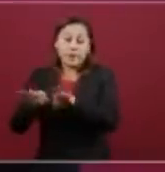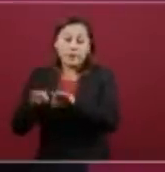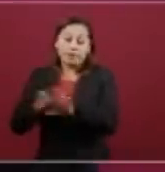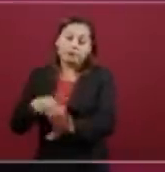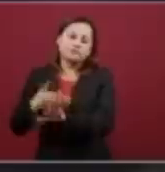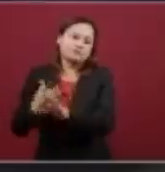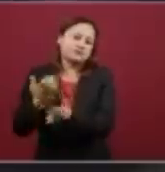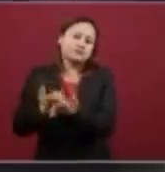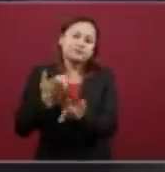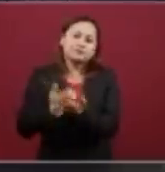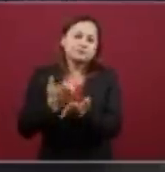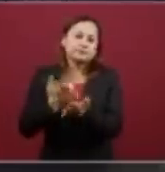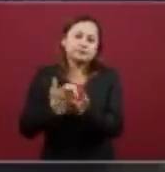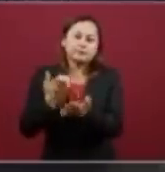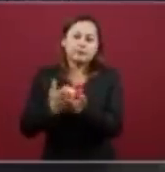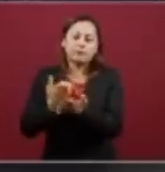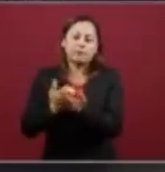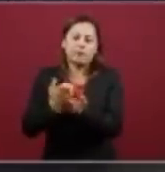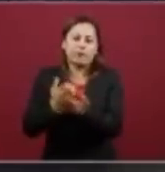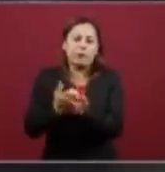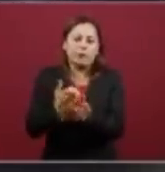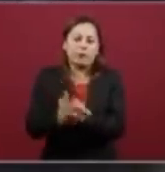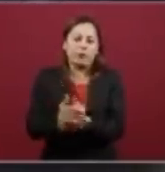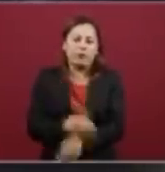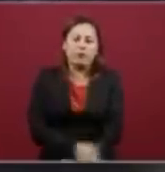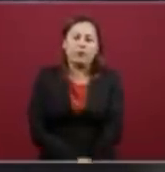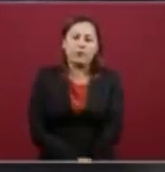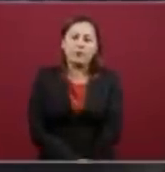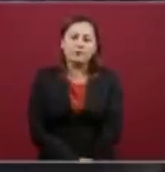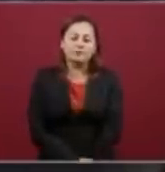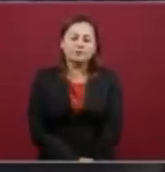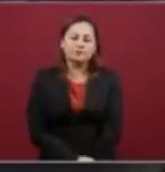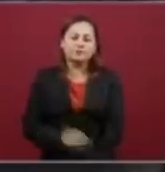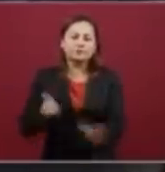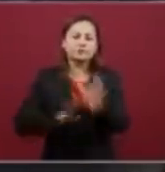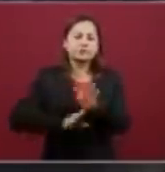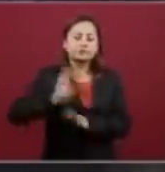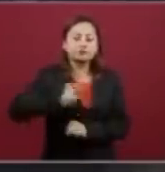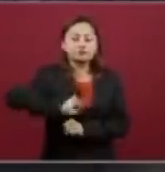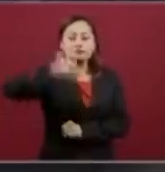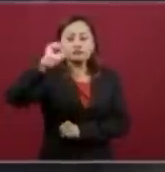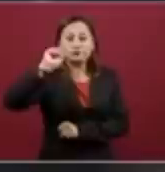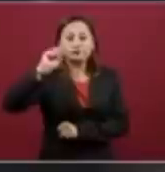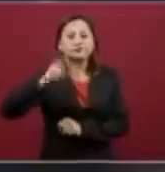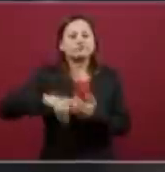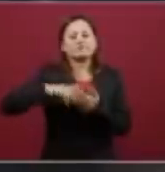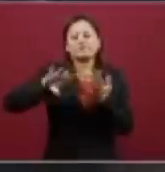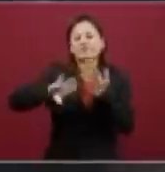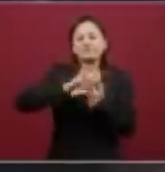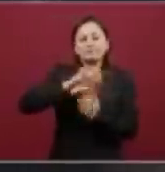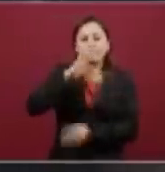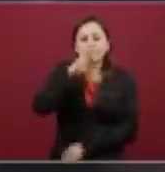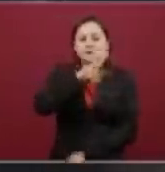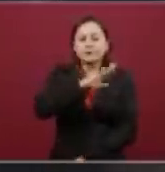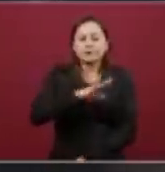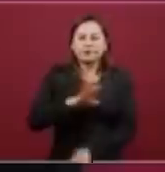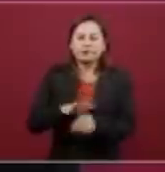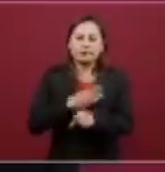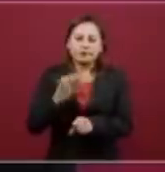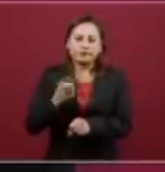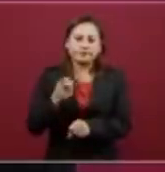nos dispara la inflación y nos va mal. Entonces lo estamos haciendo